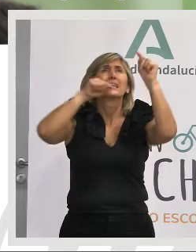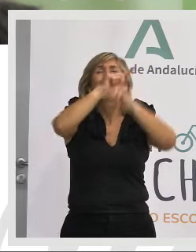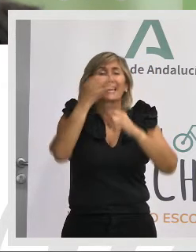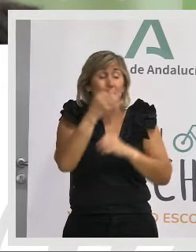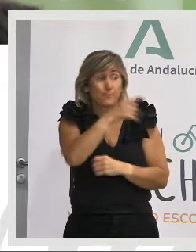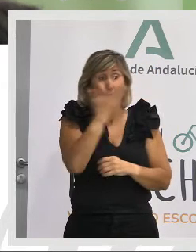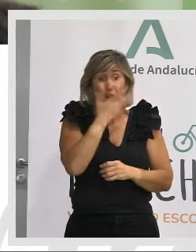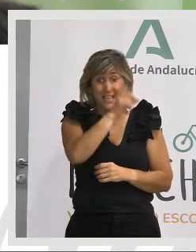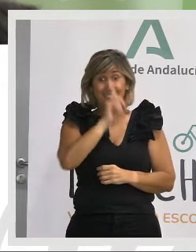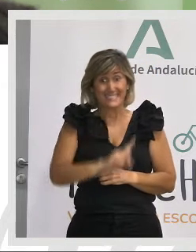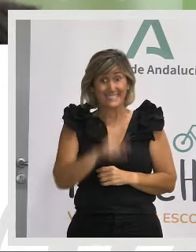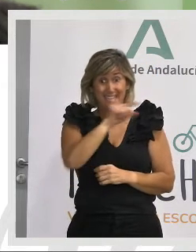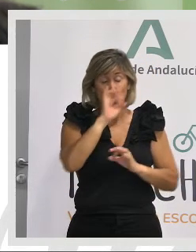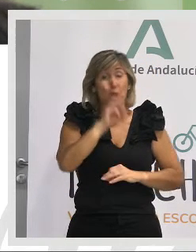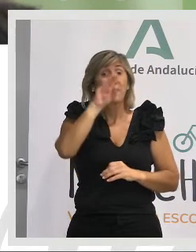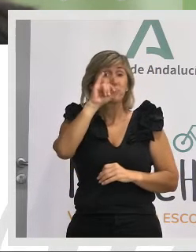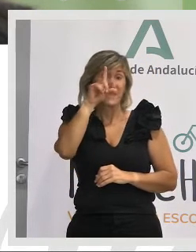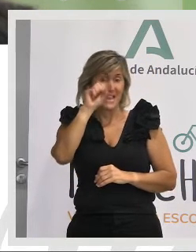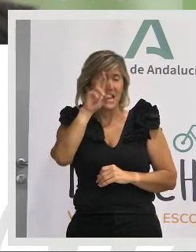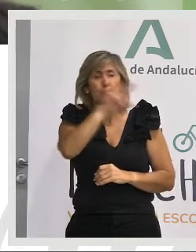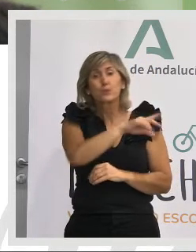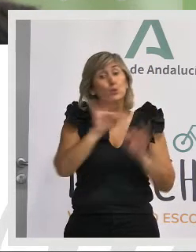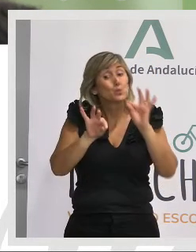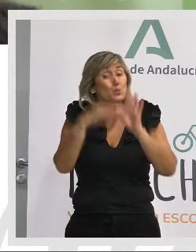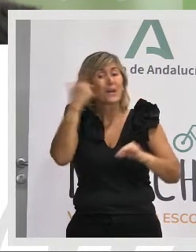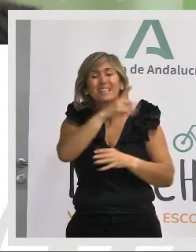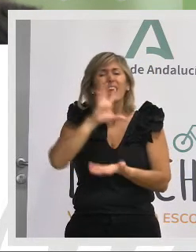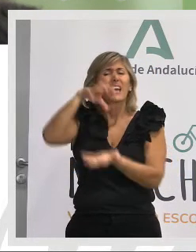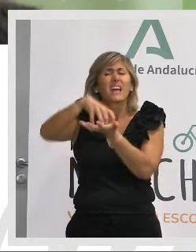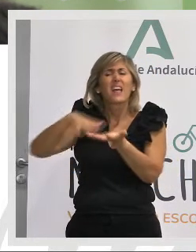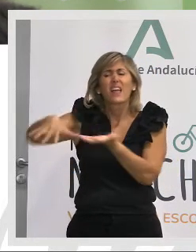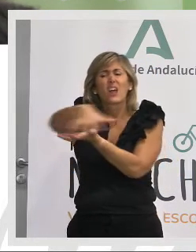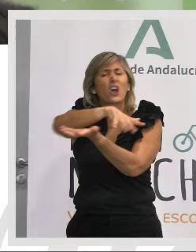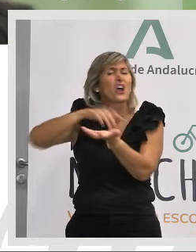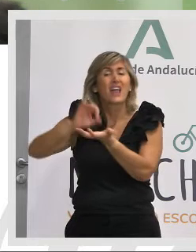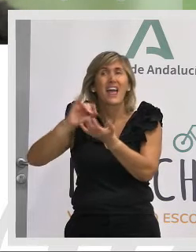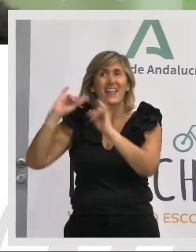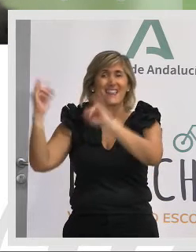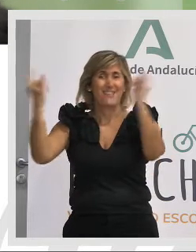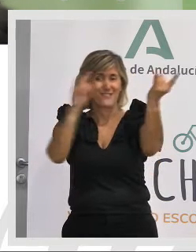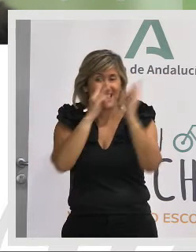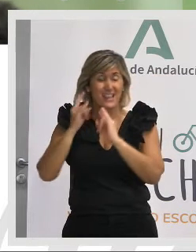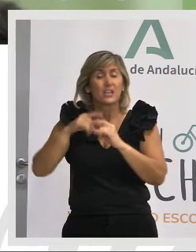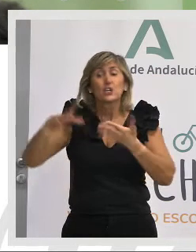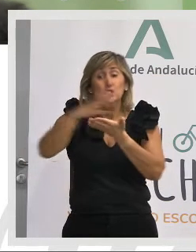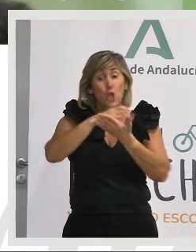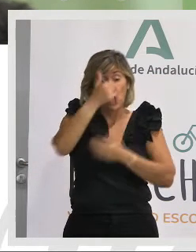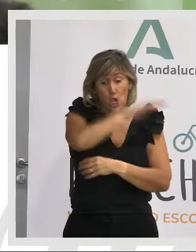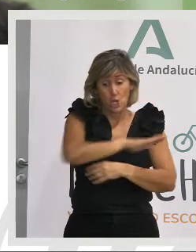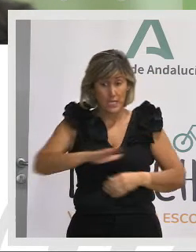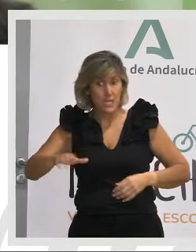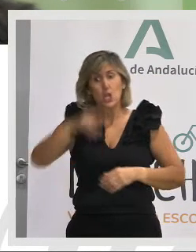de Barrameda tiene la suerte de estar ubicado en plena naturaleza, con un alumnado y familias que han demostrado estar